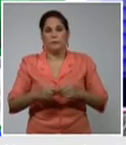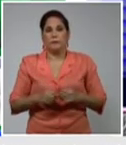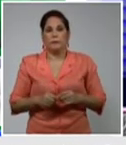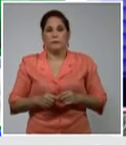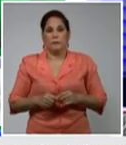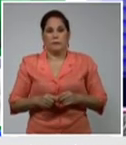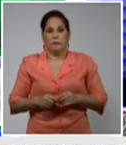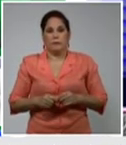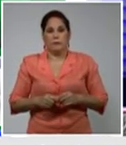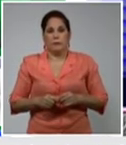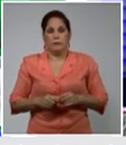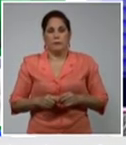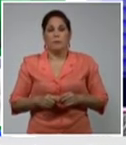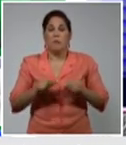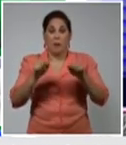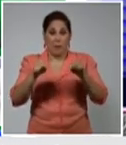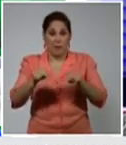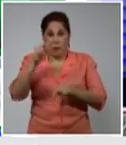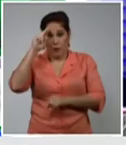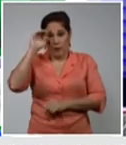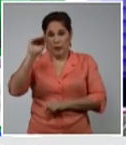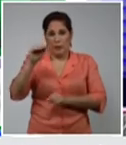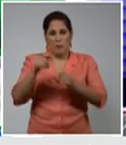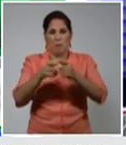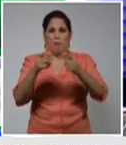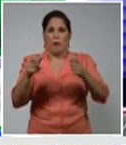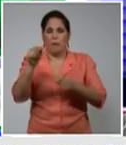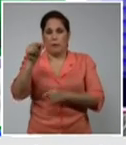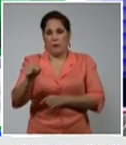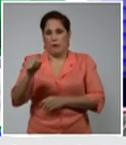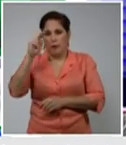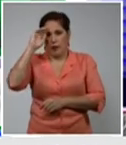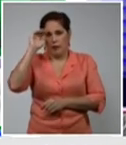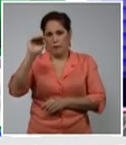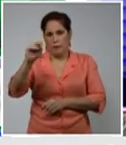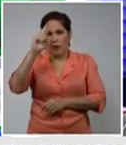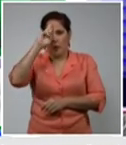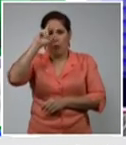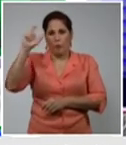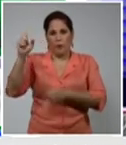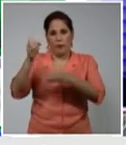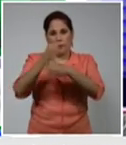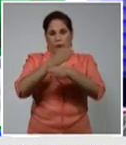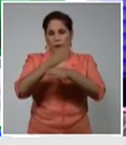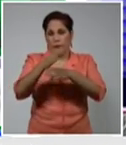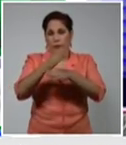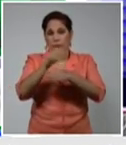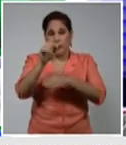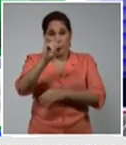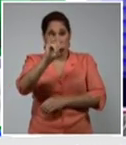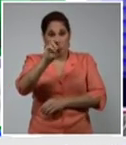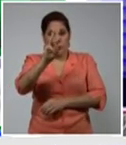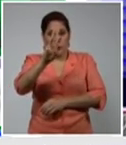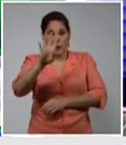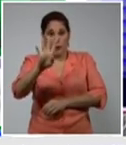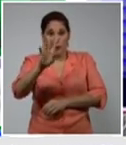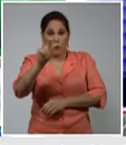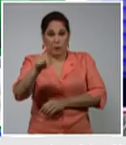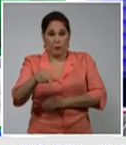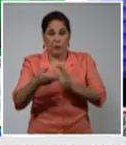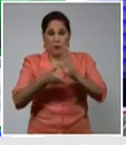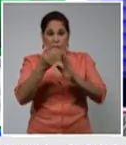el número de activos ingresados en nuestros hospitales. Y con estas 634 altas